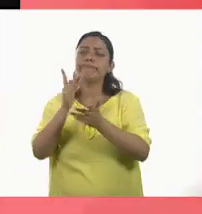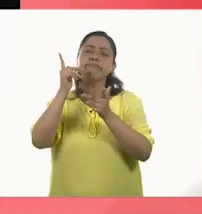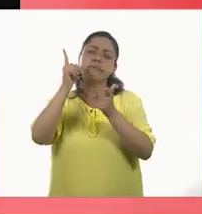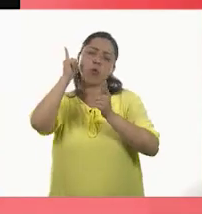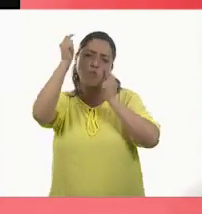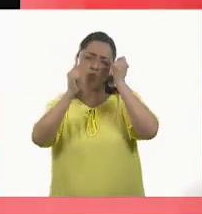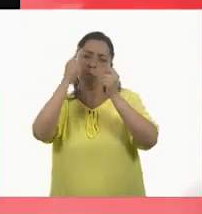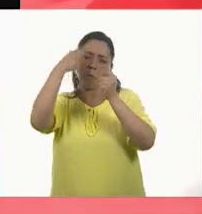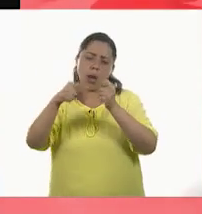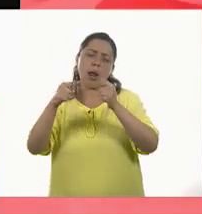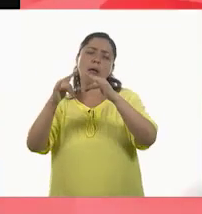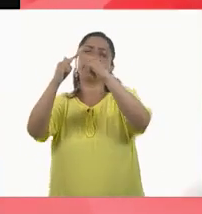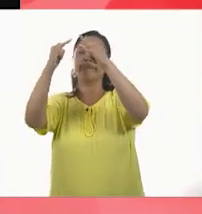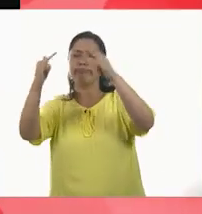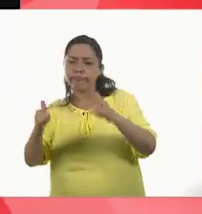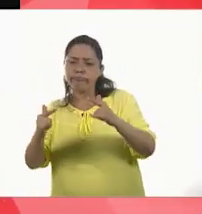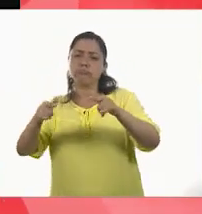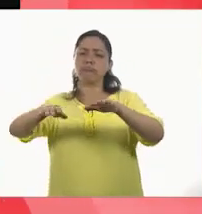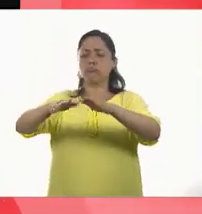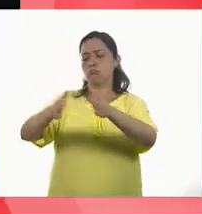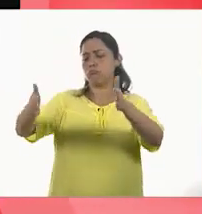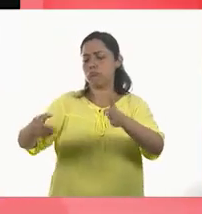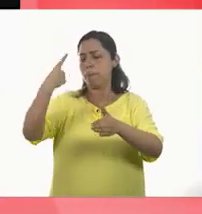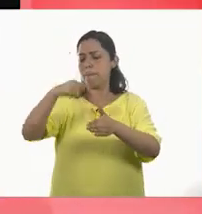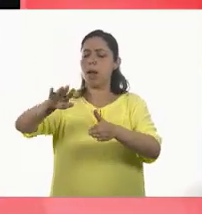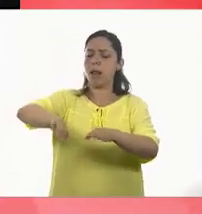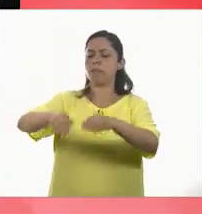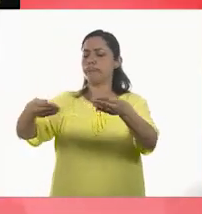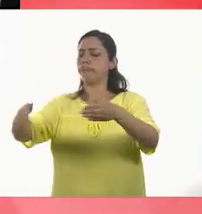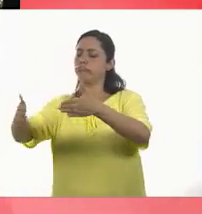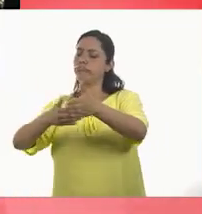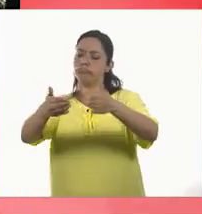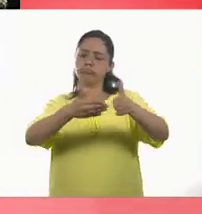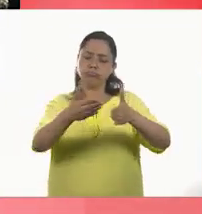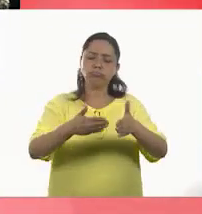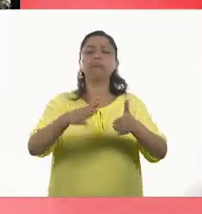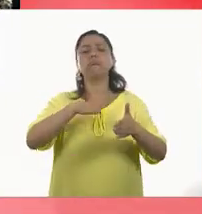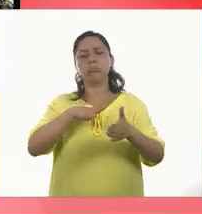acampar, palapas con asador y un restaurante.